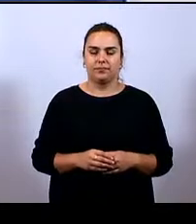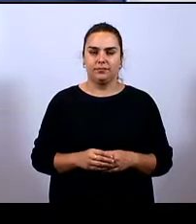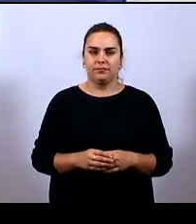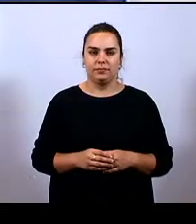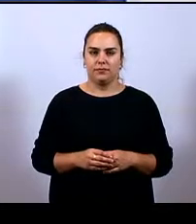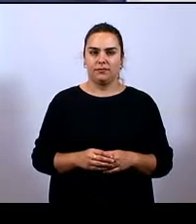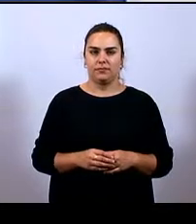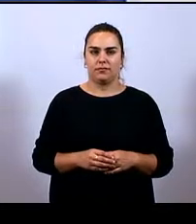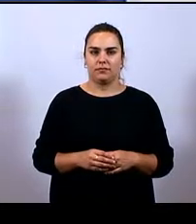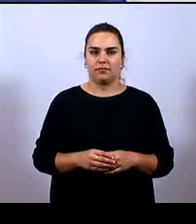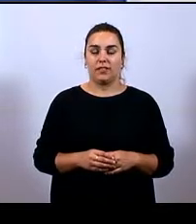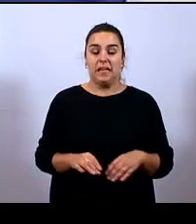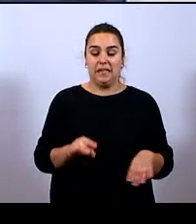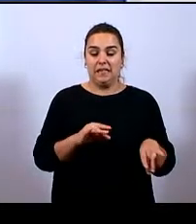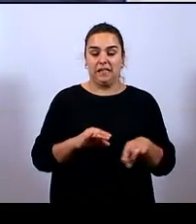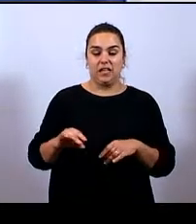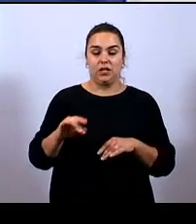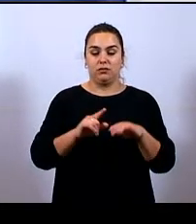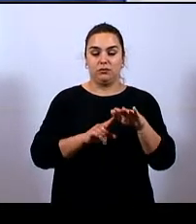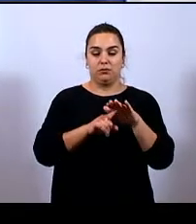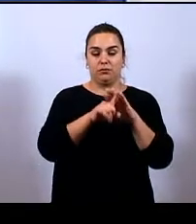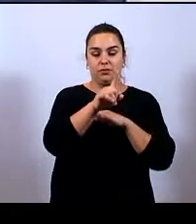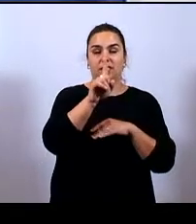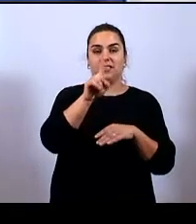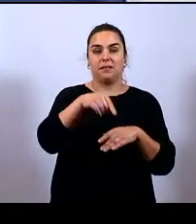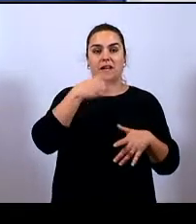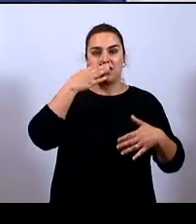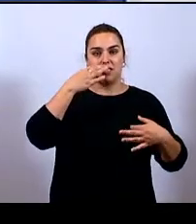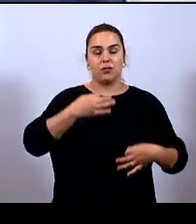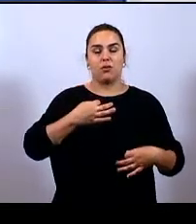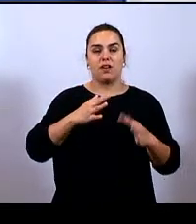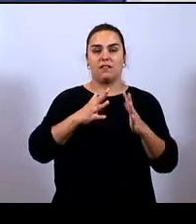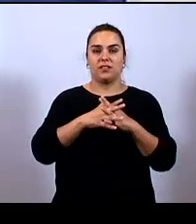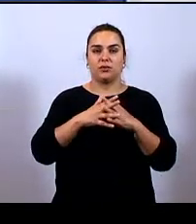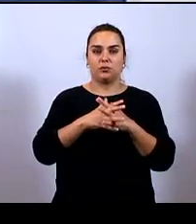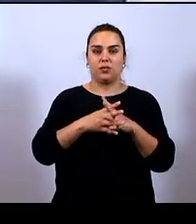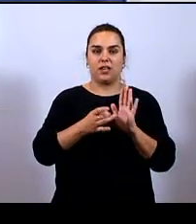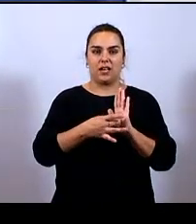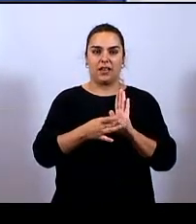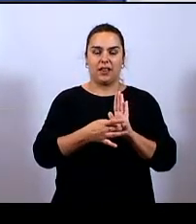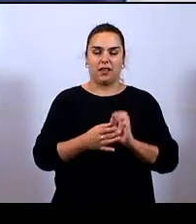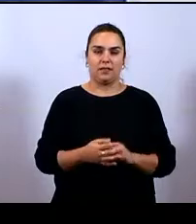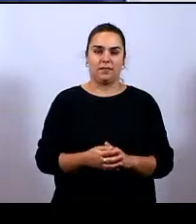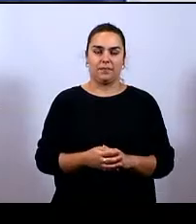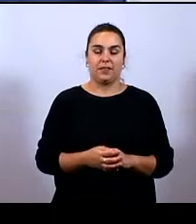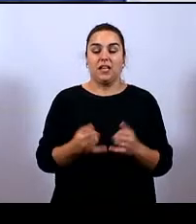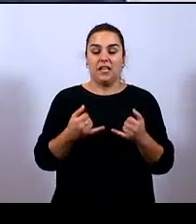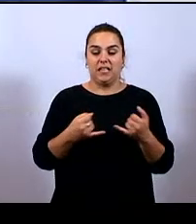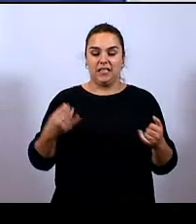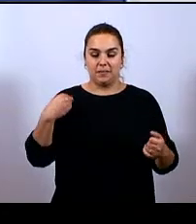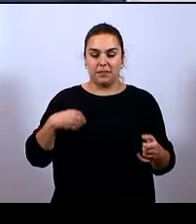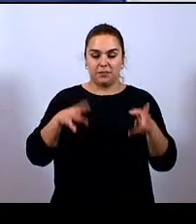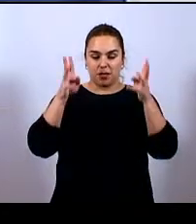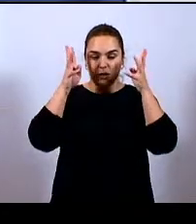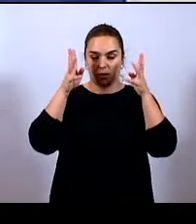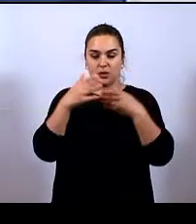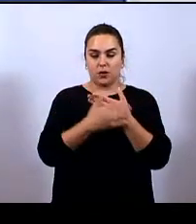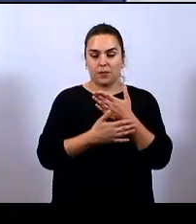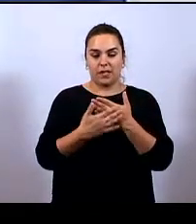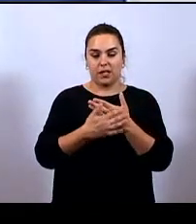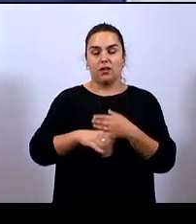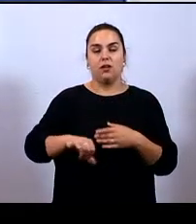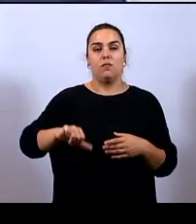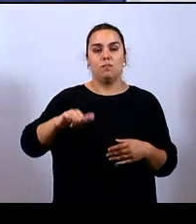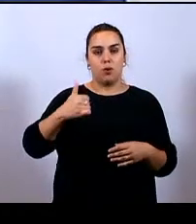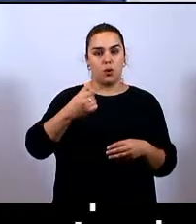El desarrollo de nuestra región también pasa por asegurar unas infraestructuras de calidad. En esta línea, el Consejo de Gobierno ha dado luz